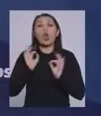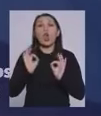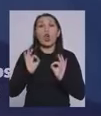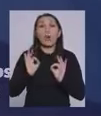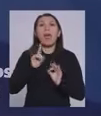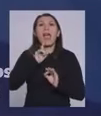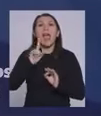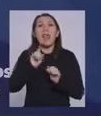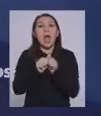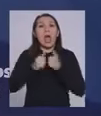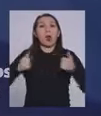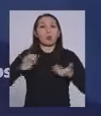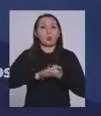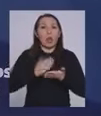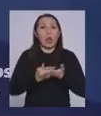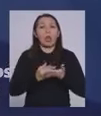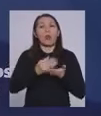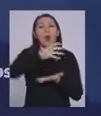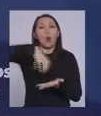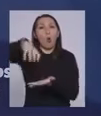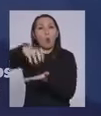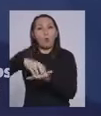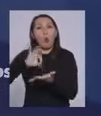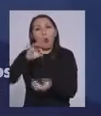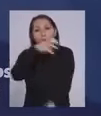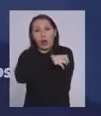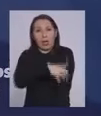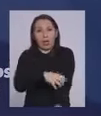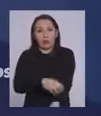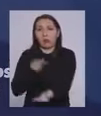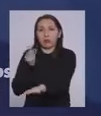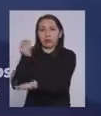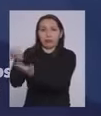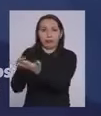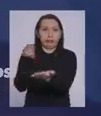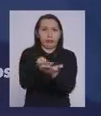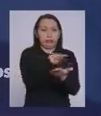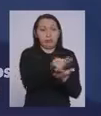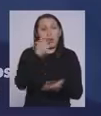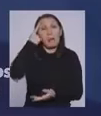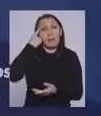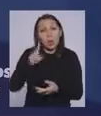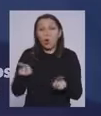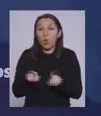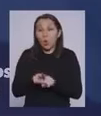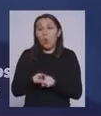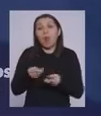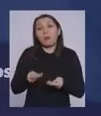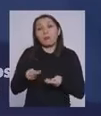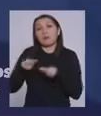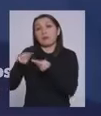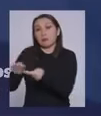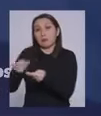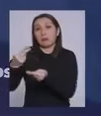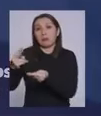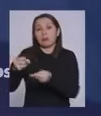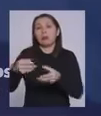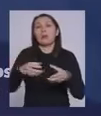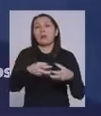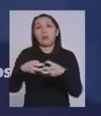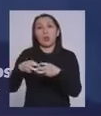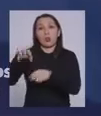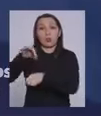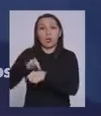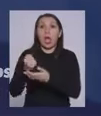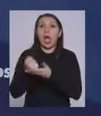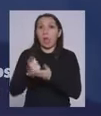normalmente a las autoridades de salud, comunales o regionales, pero se los vamos a hacer llegar, señor